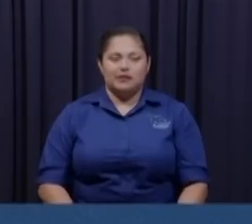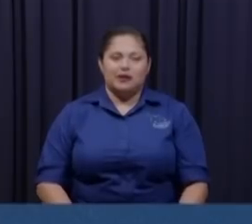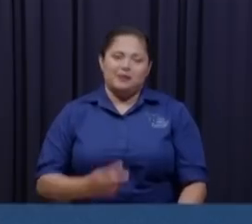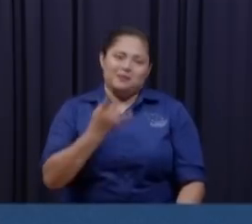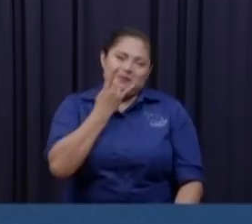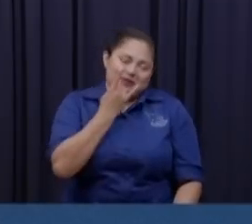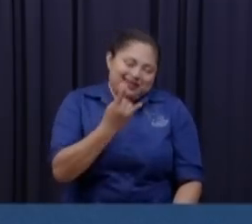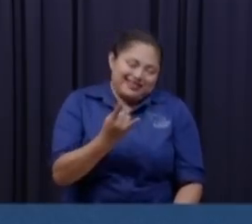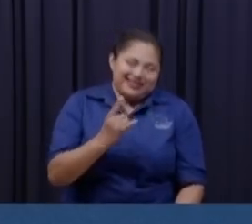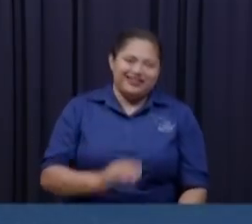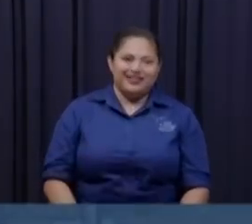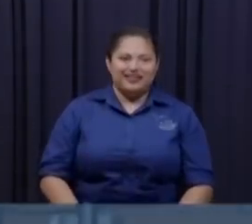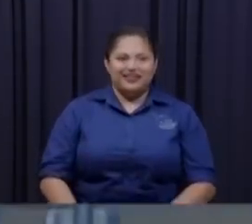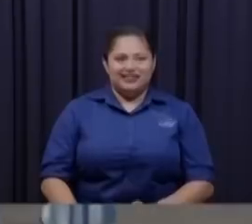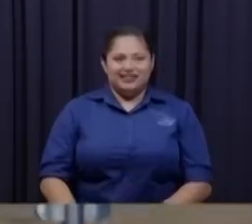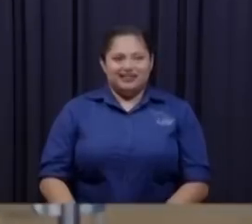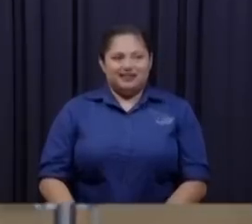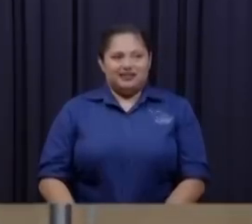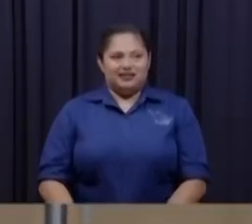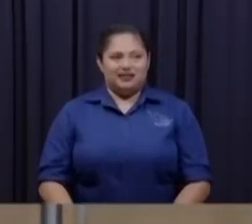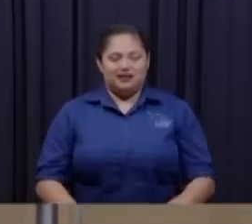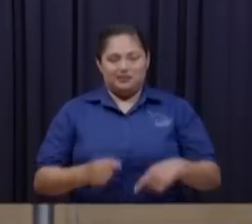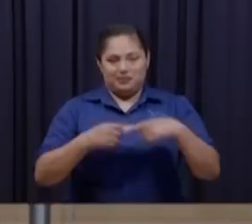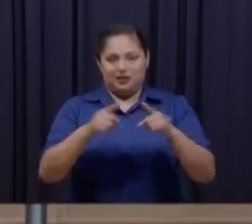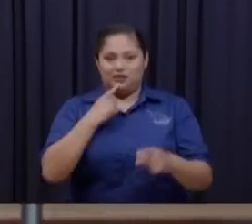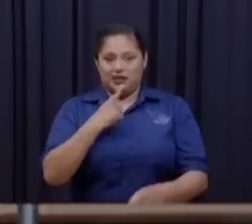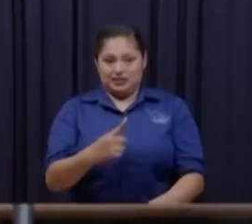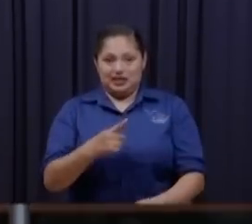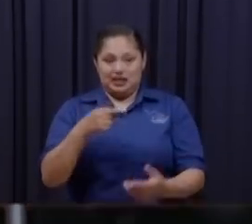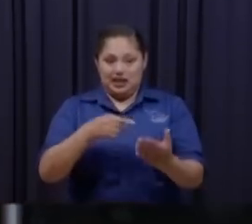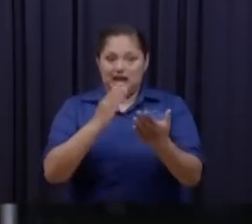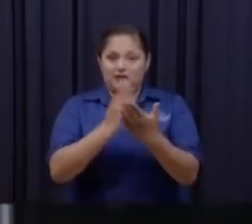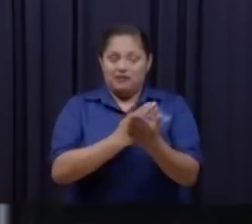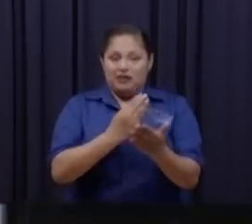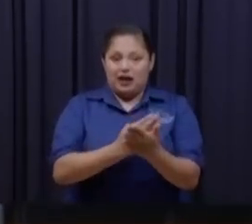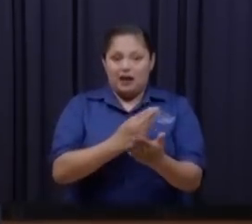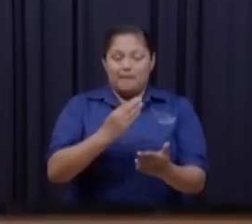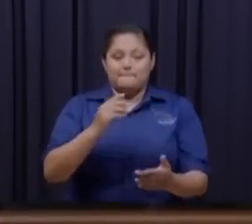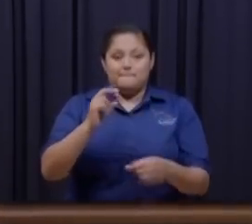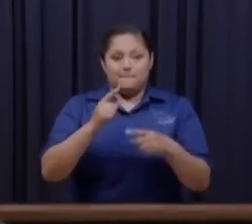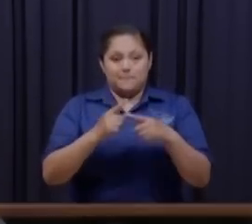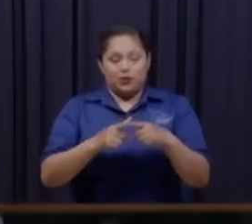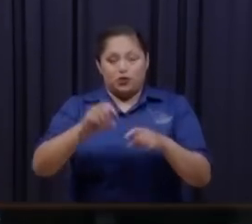perdón, pues, pero dice la Biblia: por haber obedecido la voz de tu mujer.